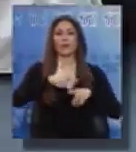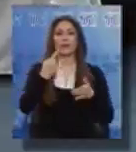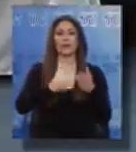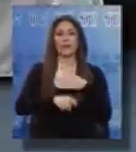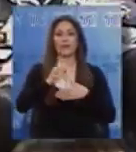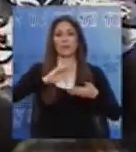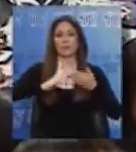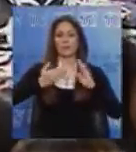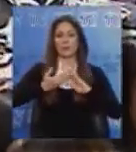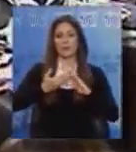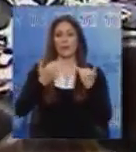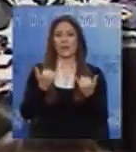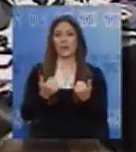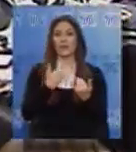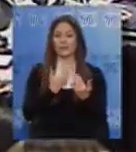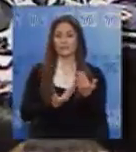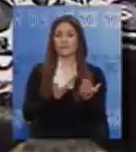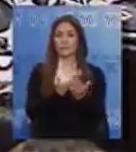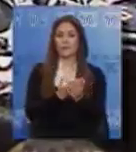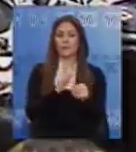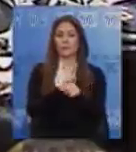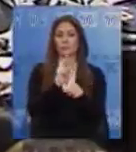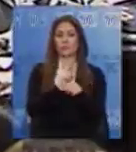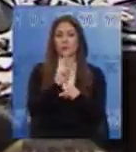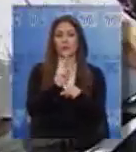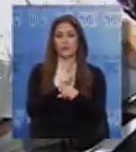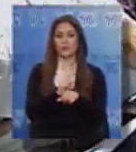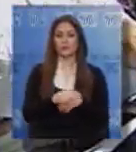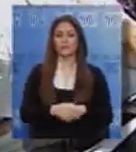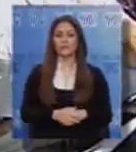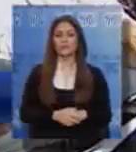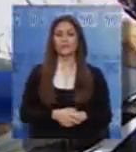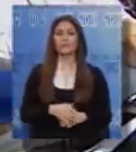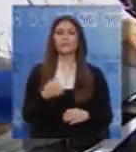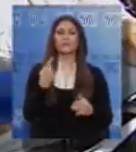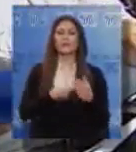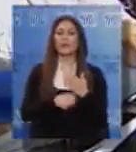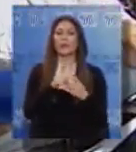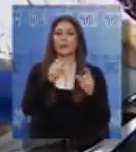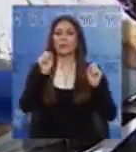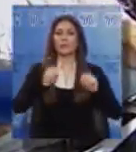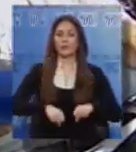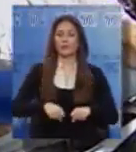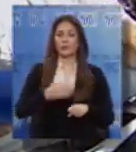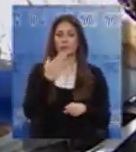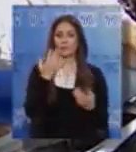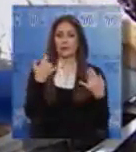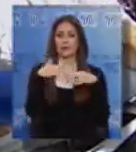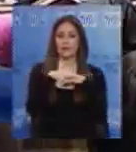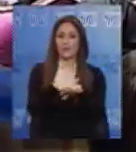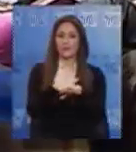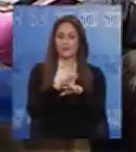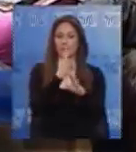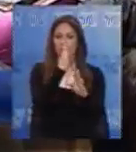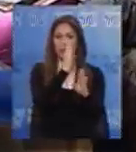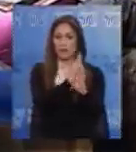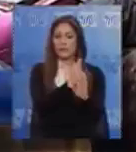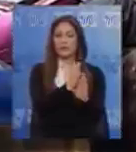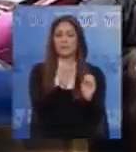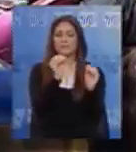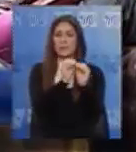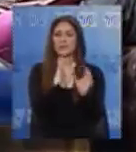una comunidad virtual de proveedores y usuarios del servicio de laboratorio que permitirá generar una integración directa fácil y